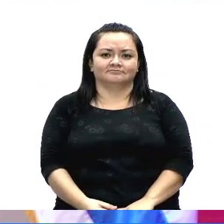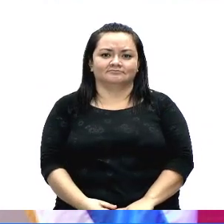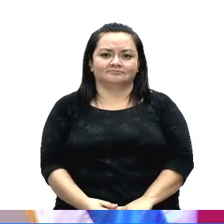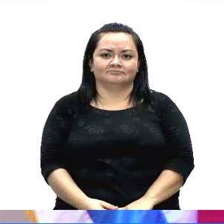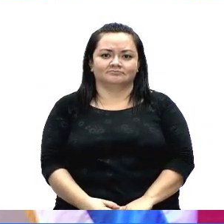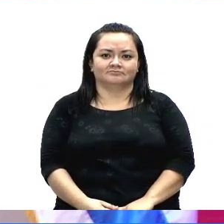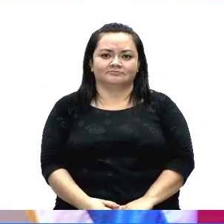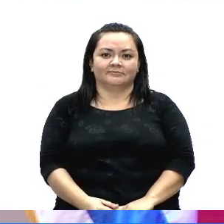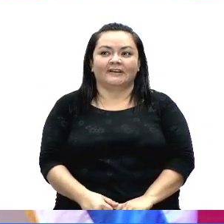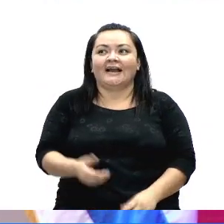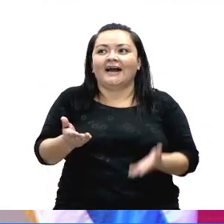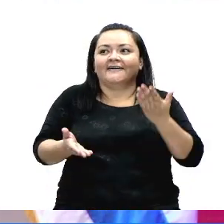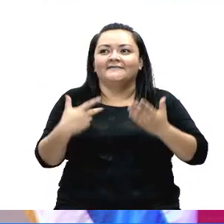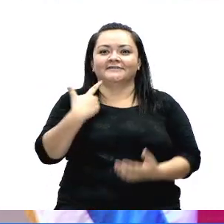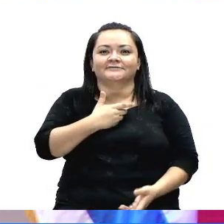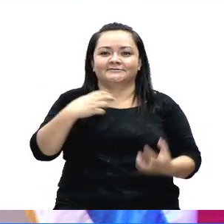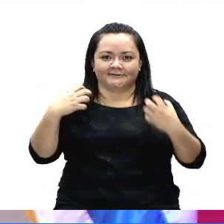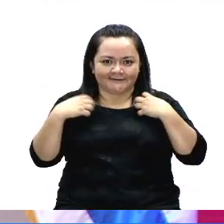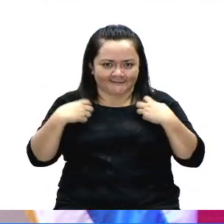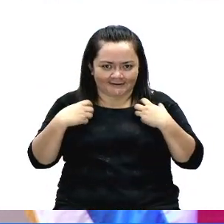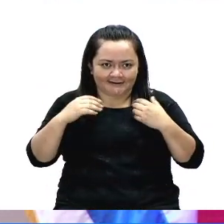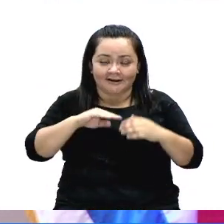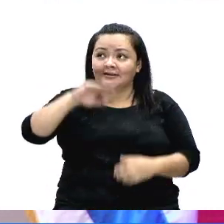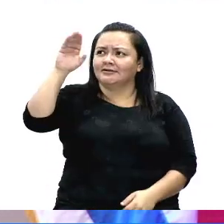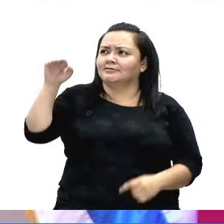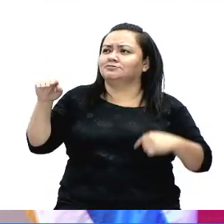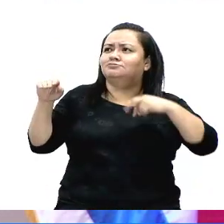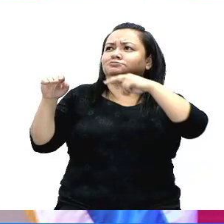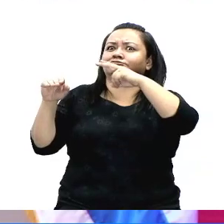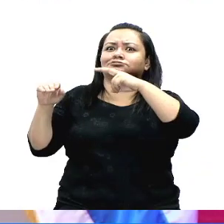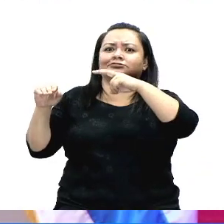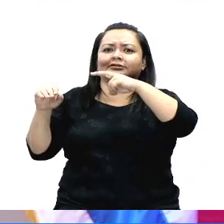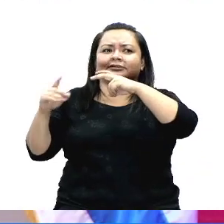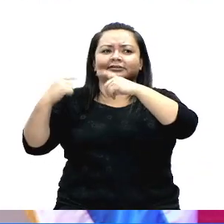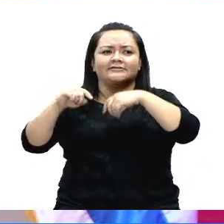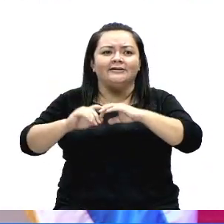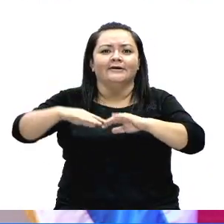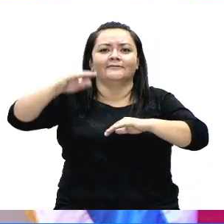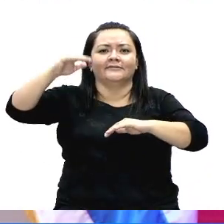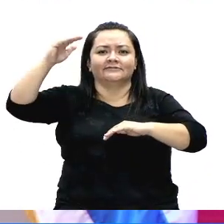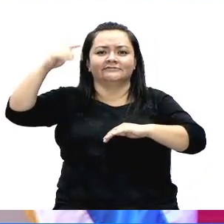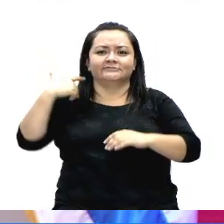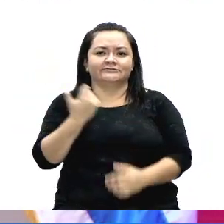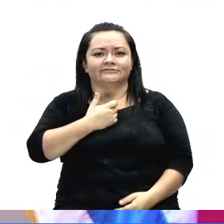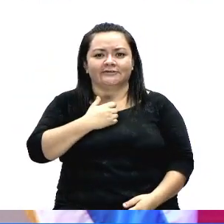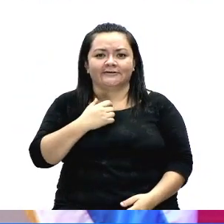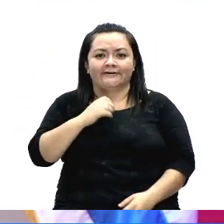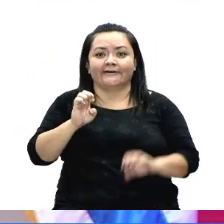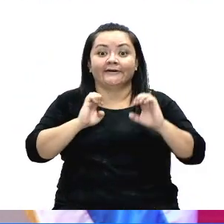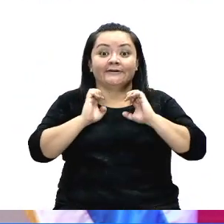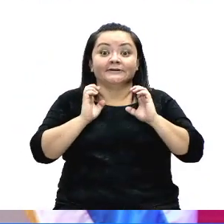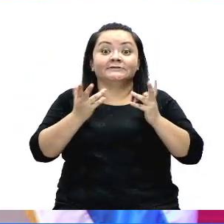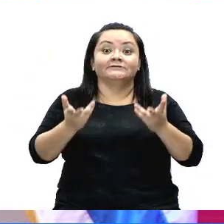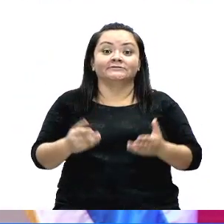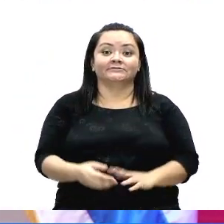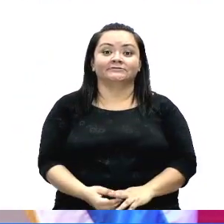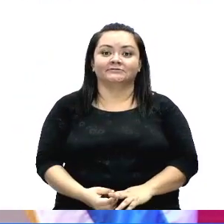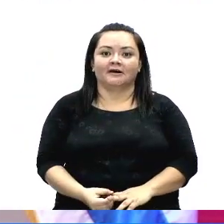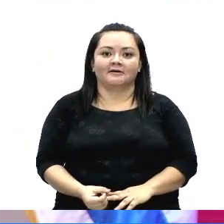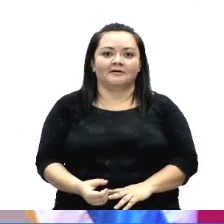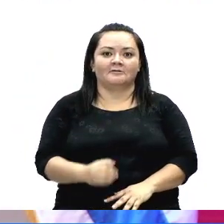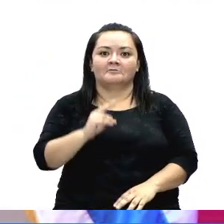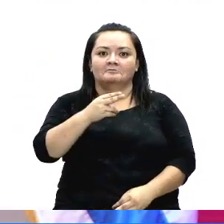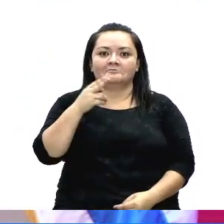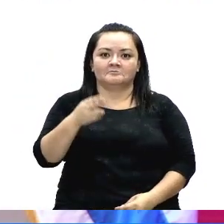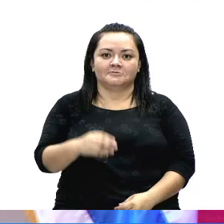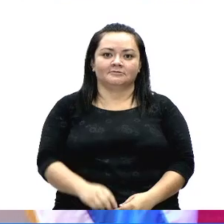porque muchas veces nuestra vida en lugar de ascender en nuestra vida en lugar de irse incrementando nuestra vida en ir aumentando no pasamos de lo